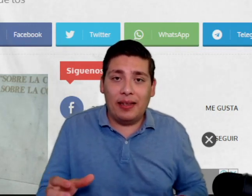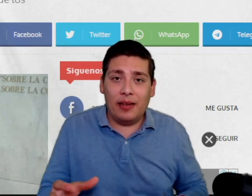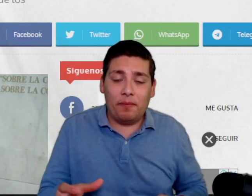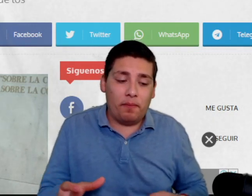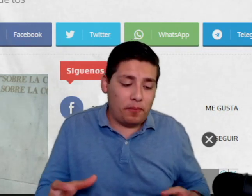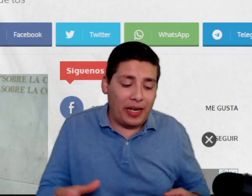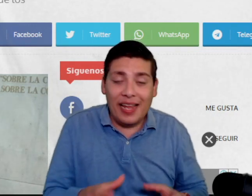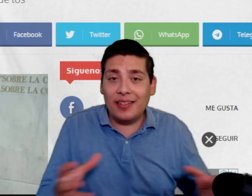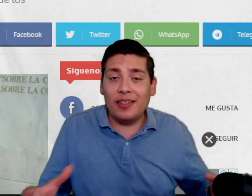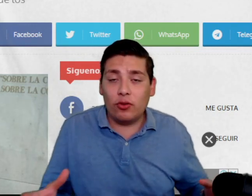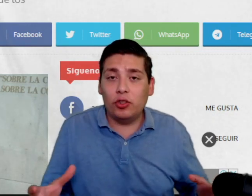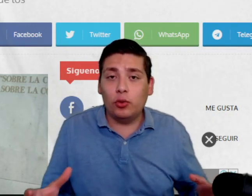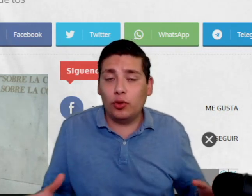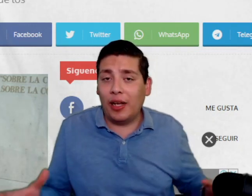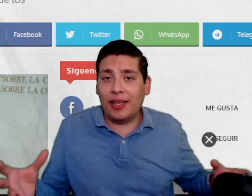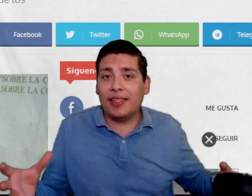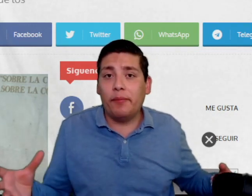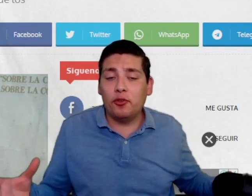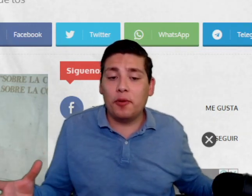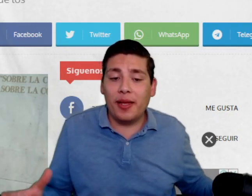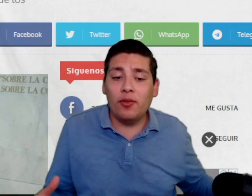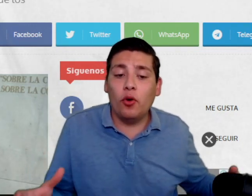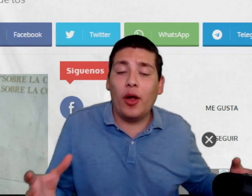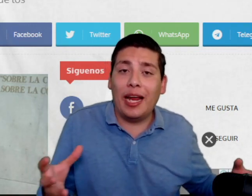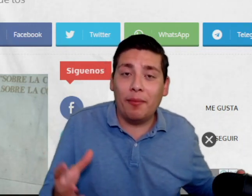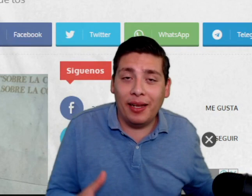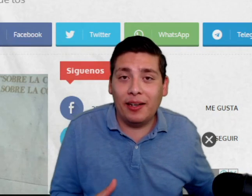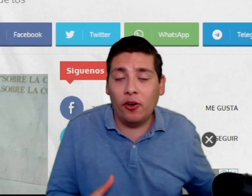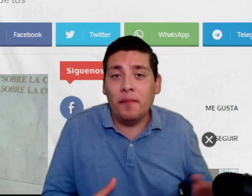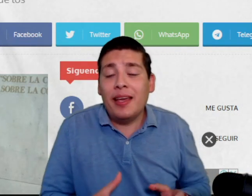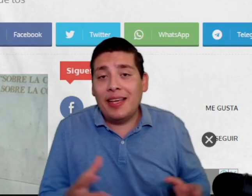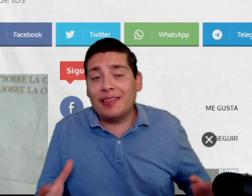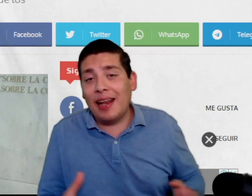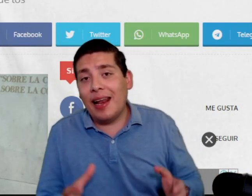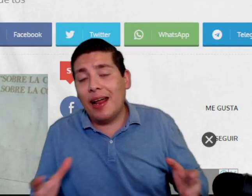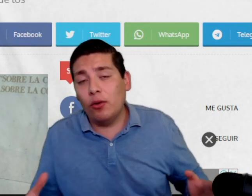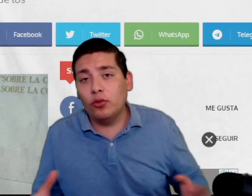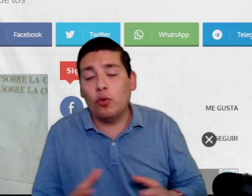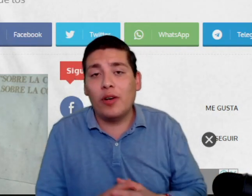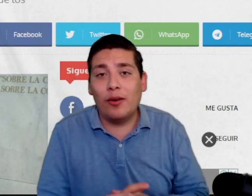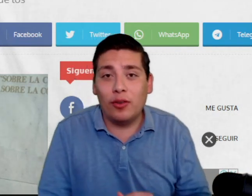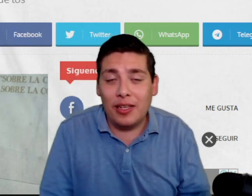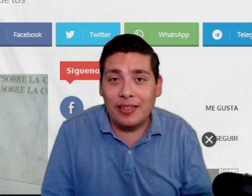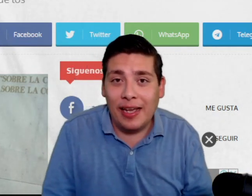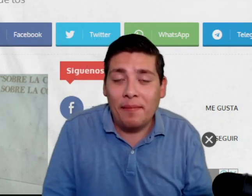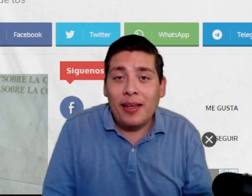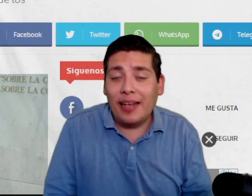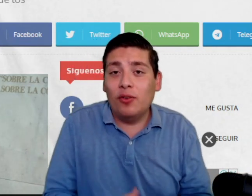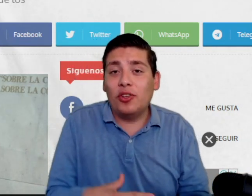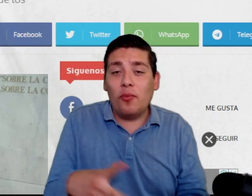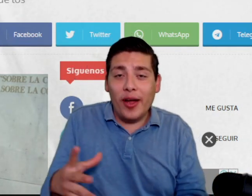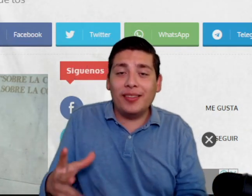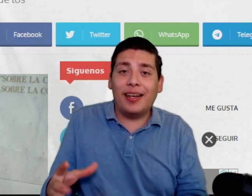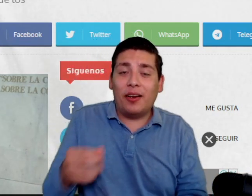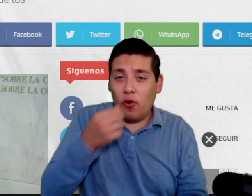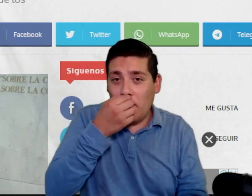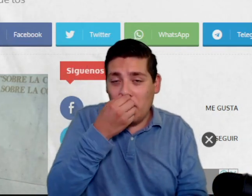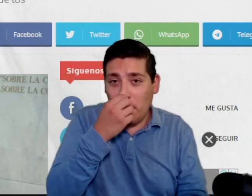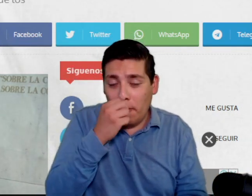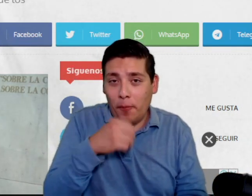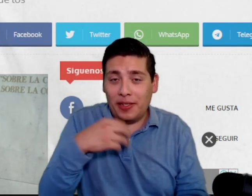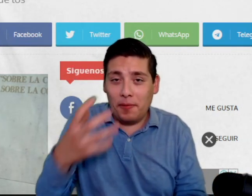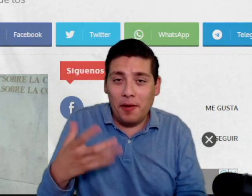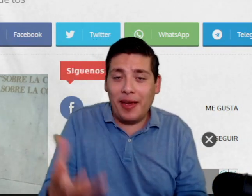esta crisis constitucional que estamos viviendo en México, y sale a la luz una noticia que nos demuestra